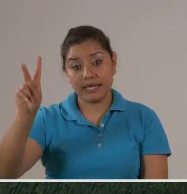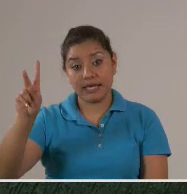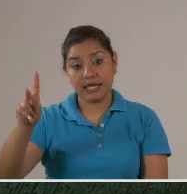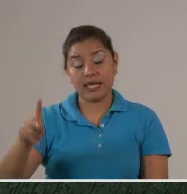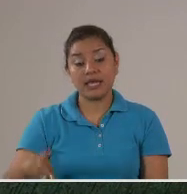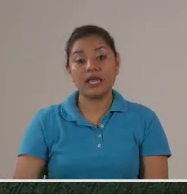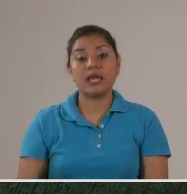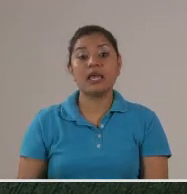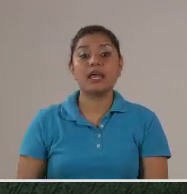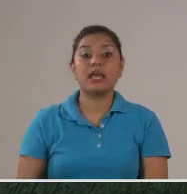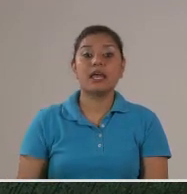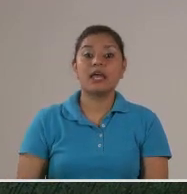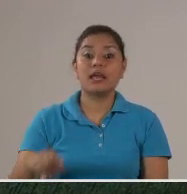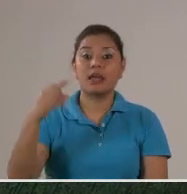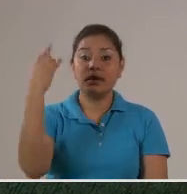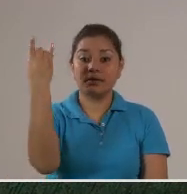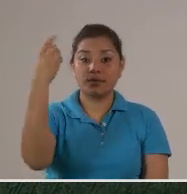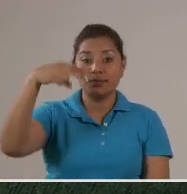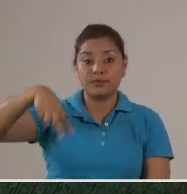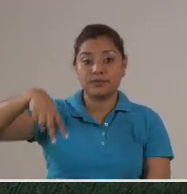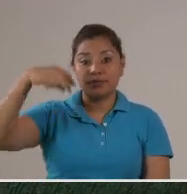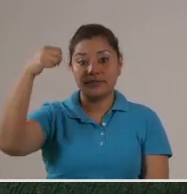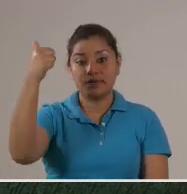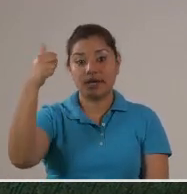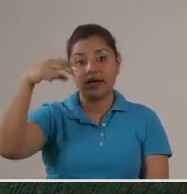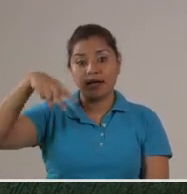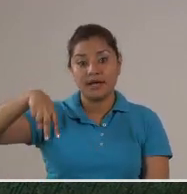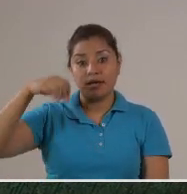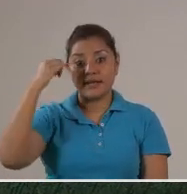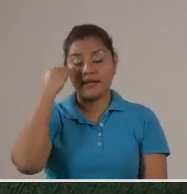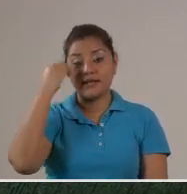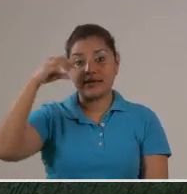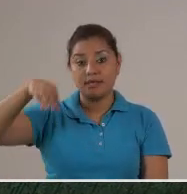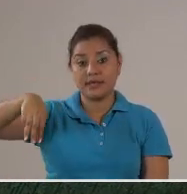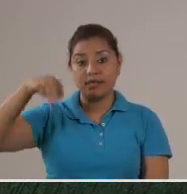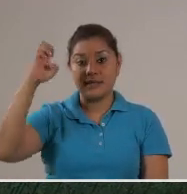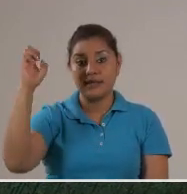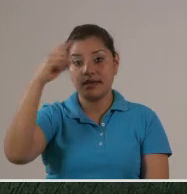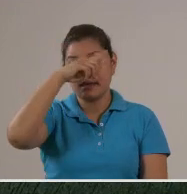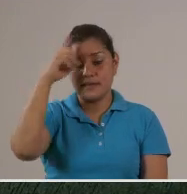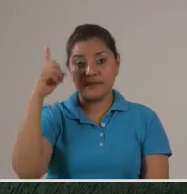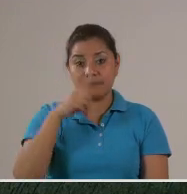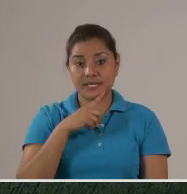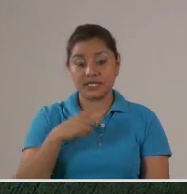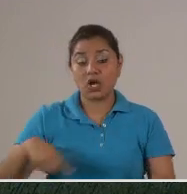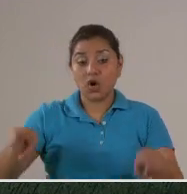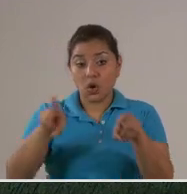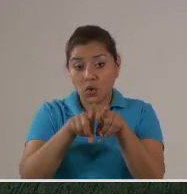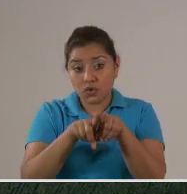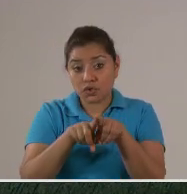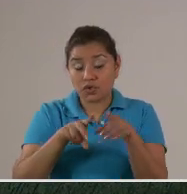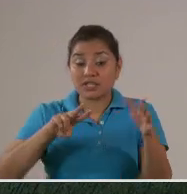unánimes juntos habla de estar Unidos en